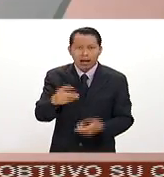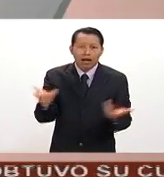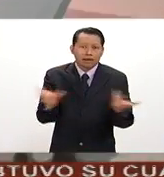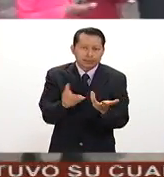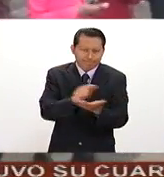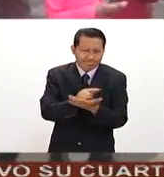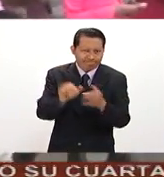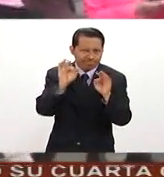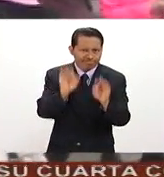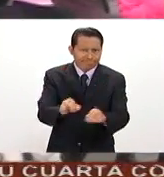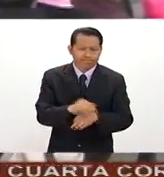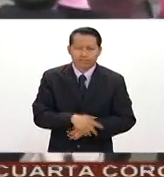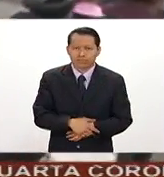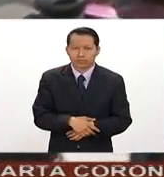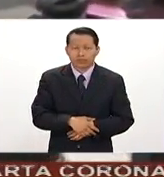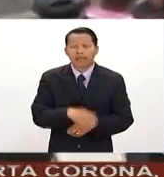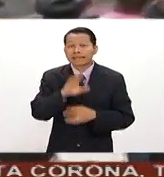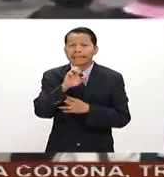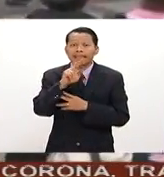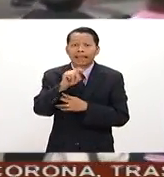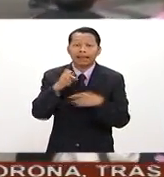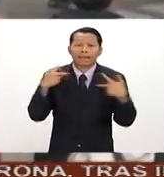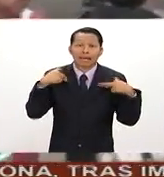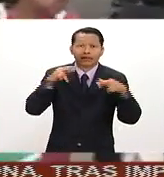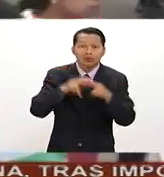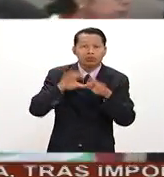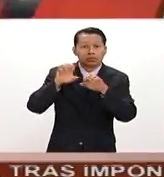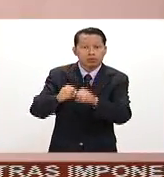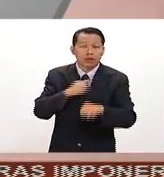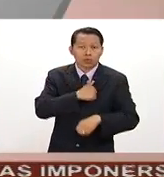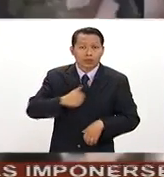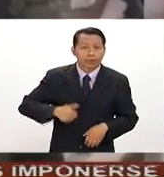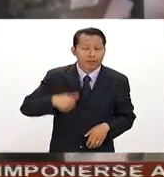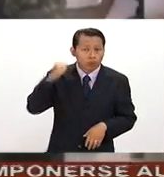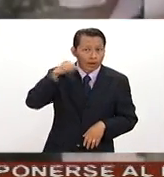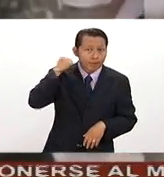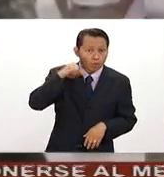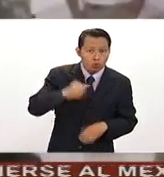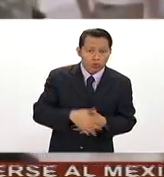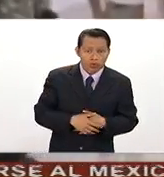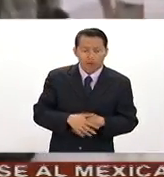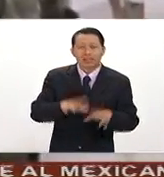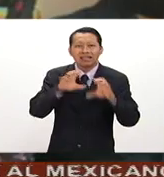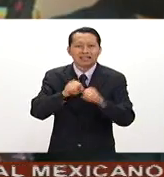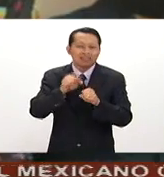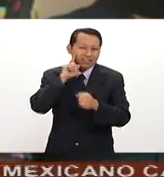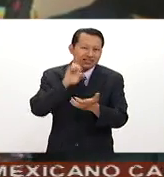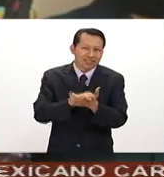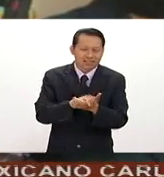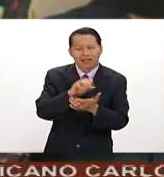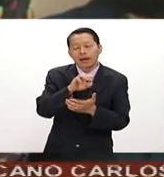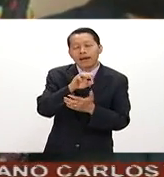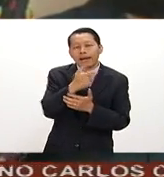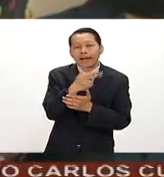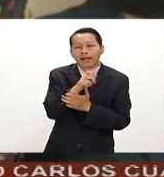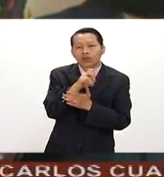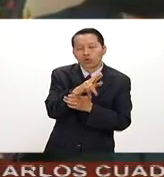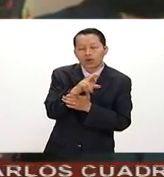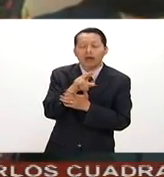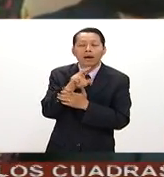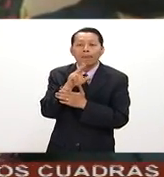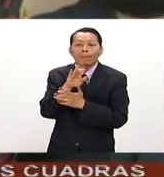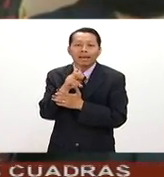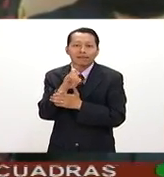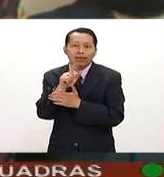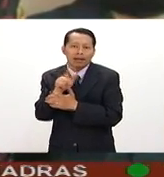limpias. Maestros de la CENTE toman ayuntamiento de Acapulco. Detienen a esposa de Héctor Beltrán Leiva, acusada de